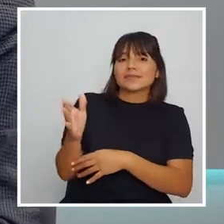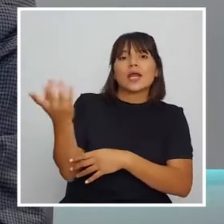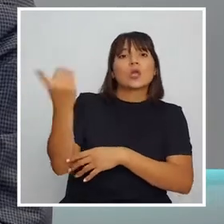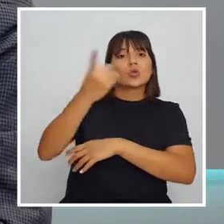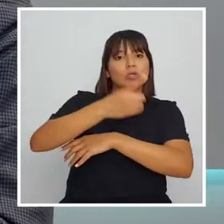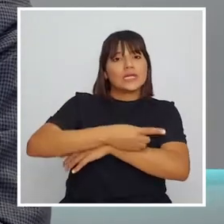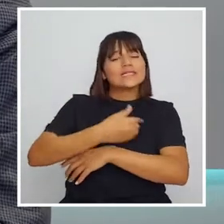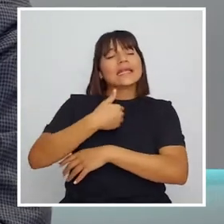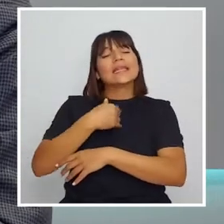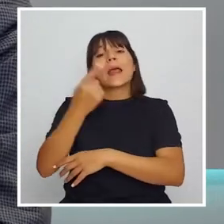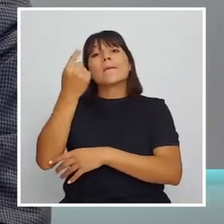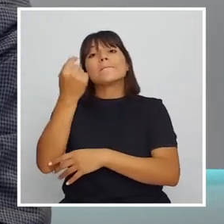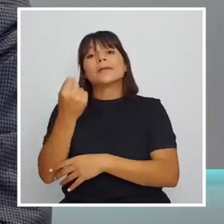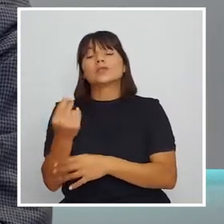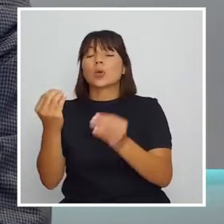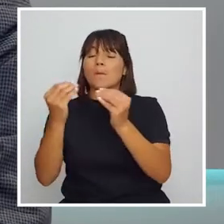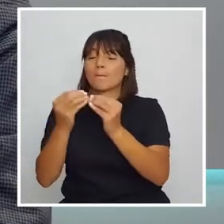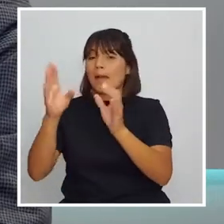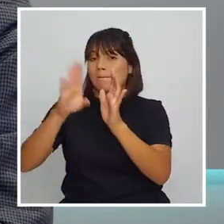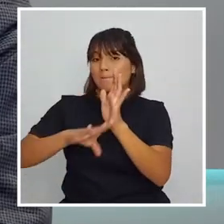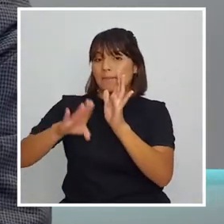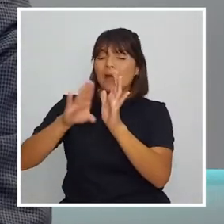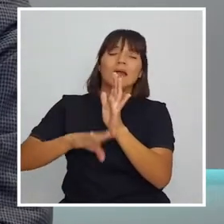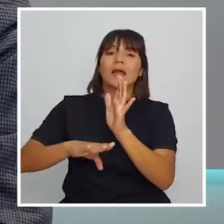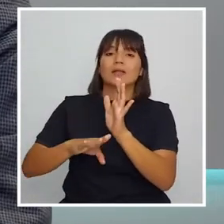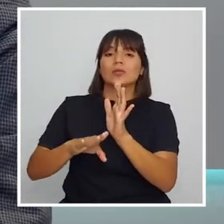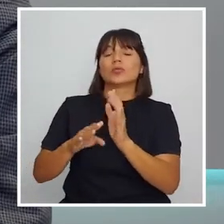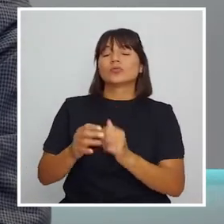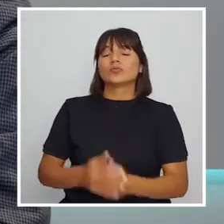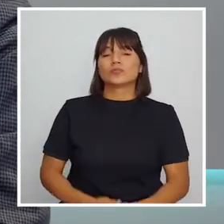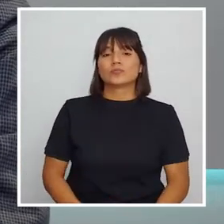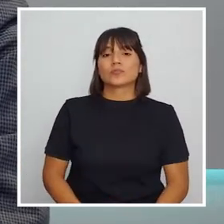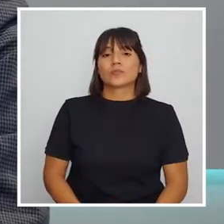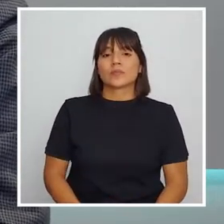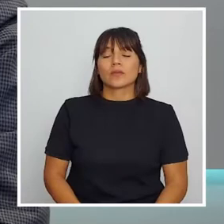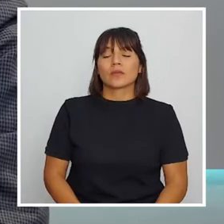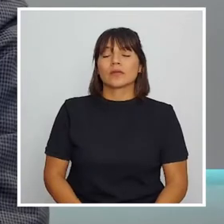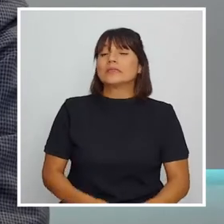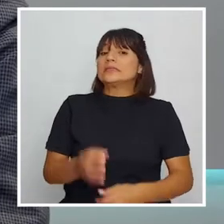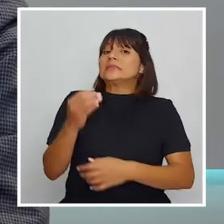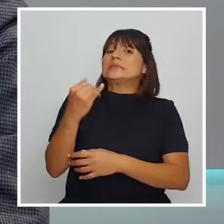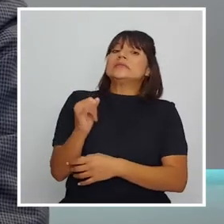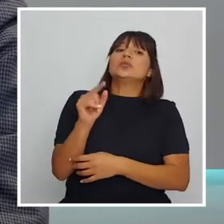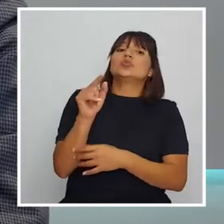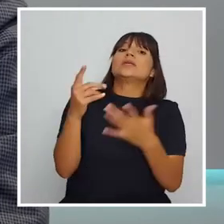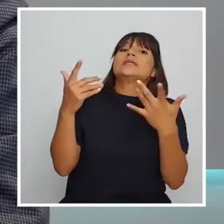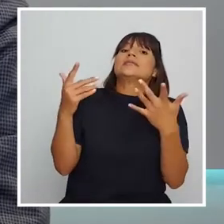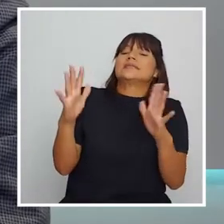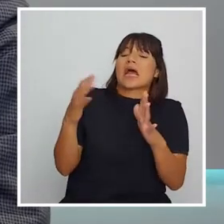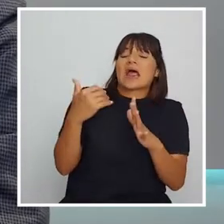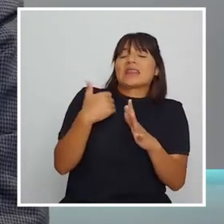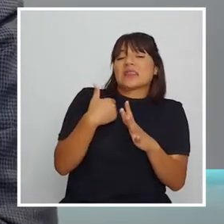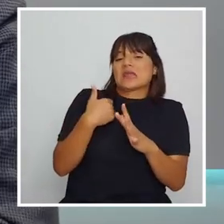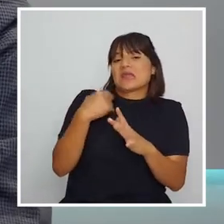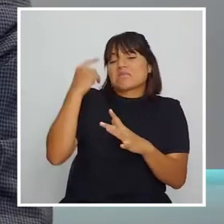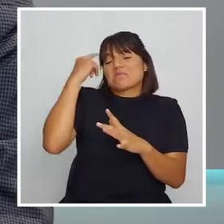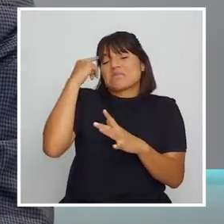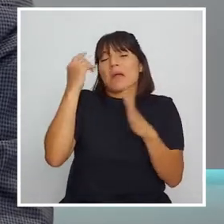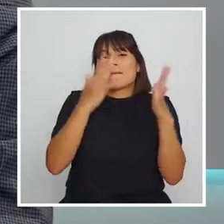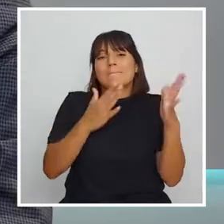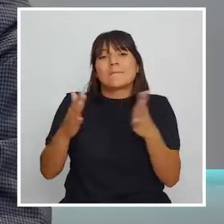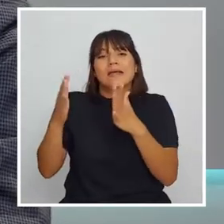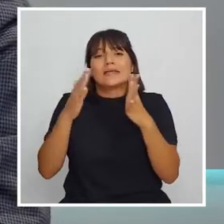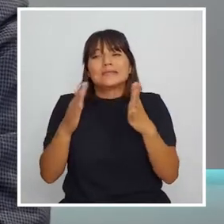días que hay gangas, que hay rebajas. Si yo ya tenía planeado darme